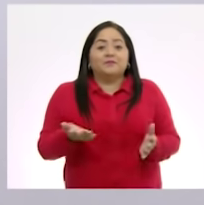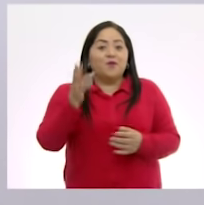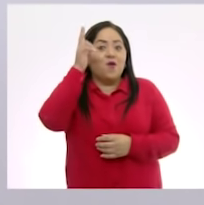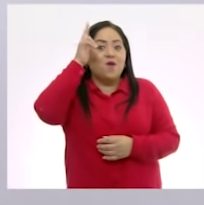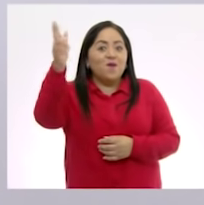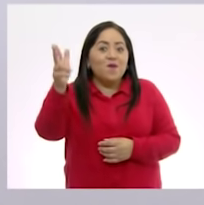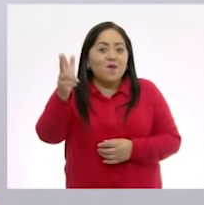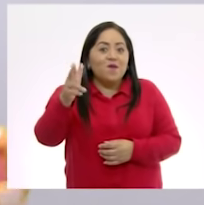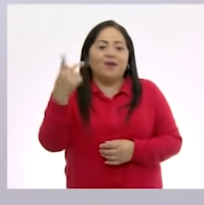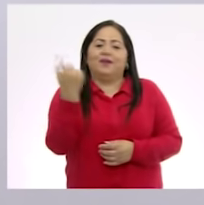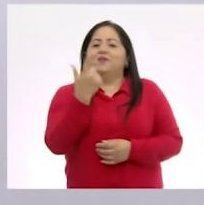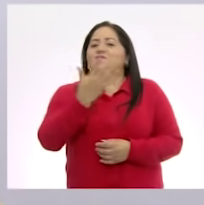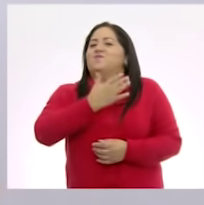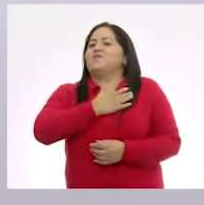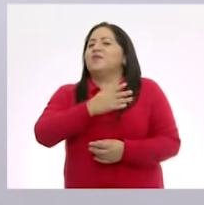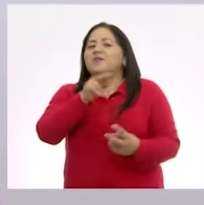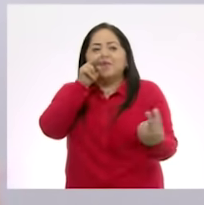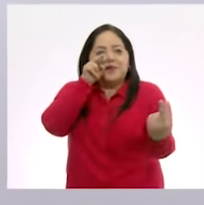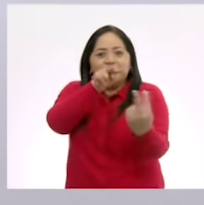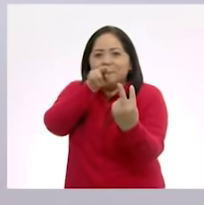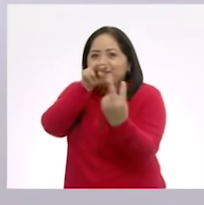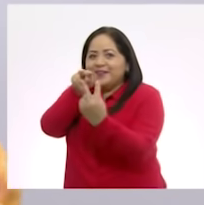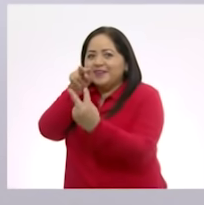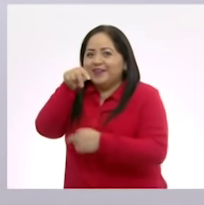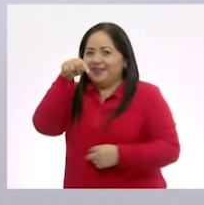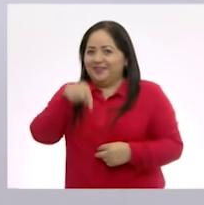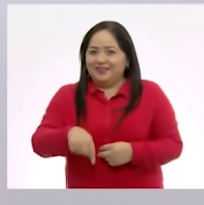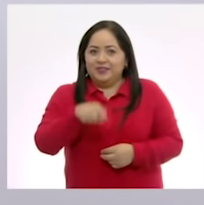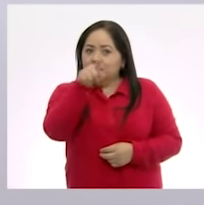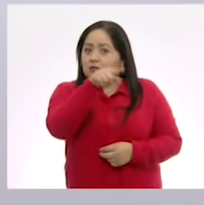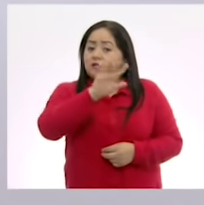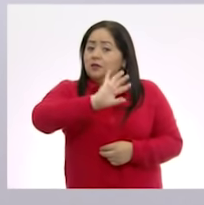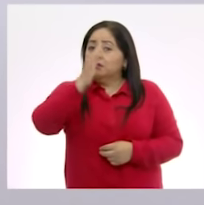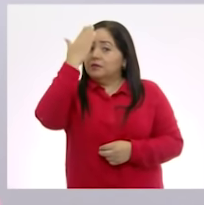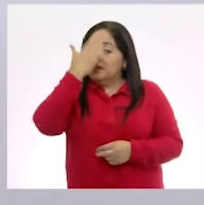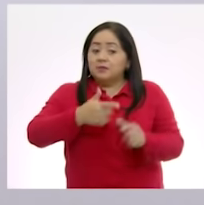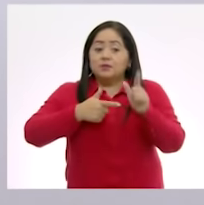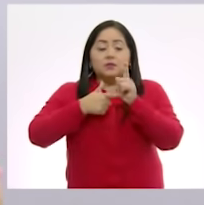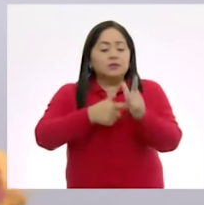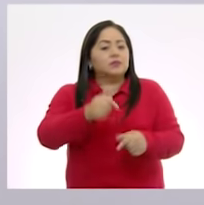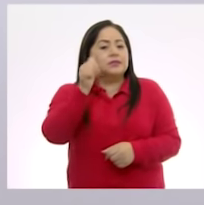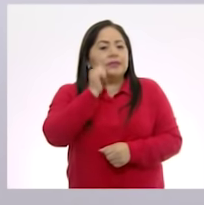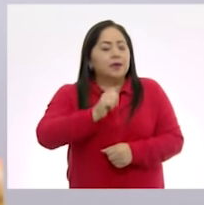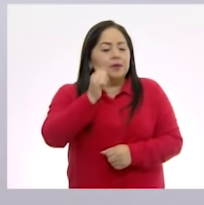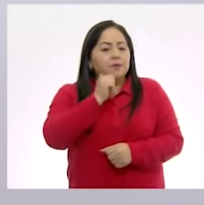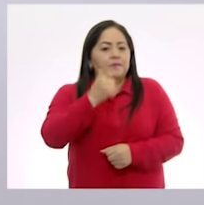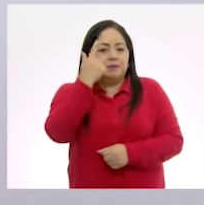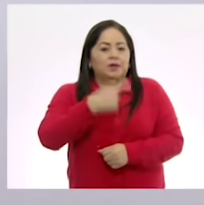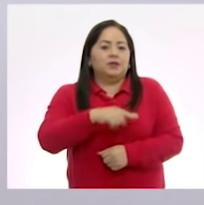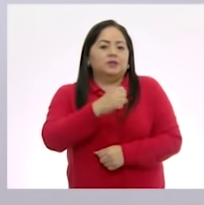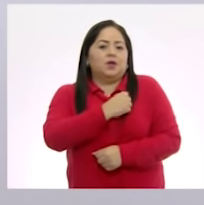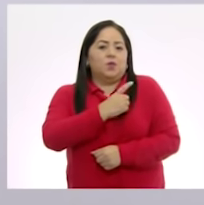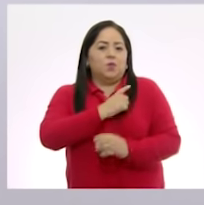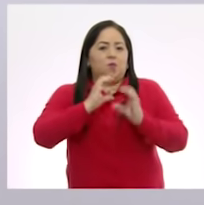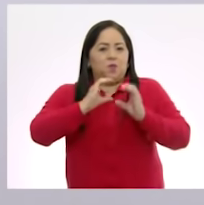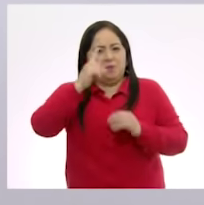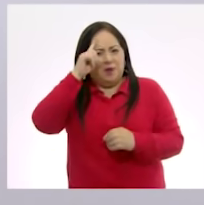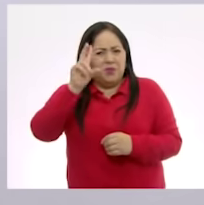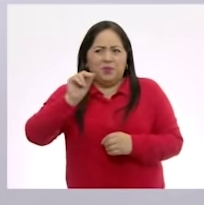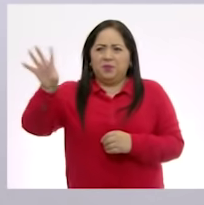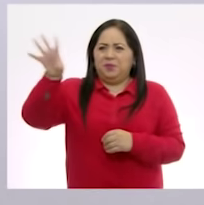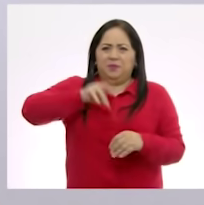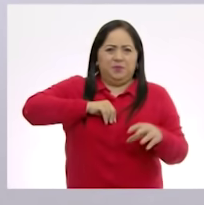¡Hola! ¡Qué bueno verlas y verlos por aquí! Ya saben que continuamos con las medidas para no